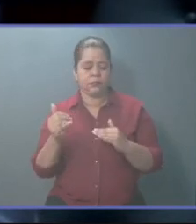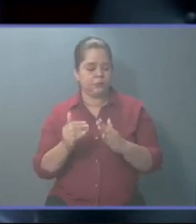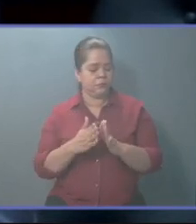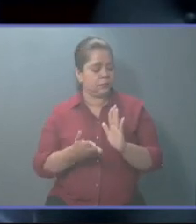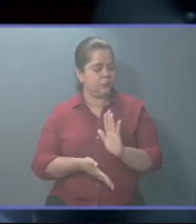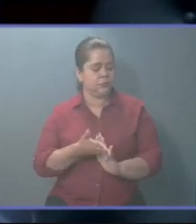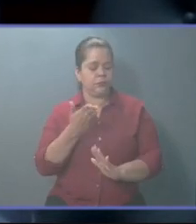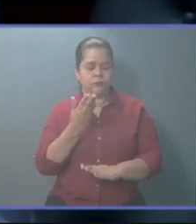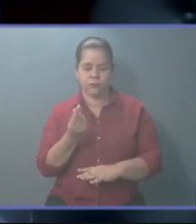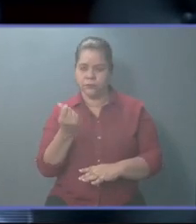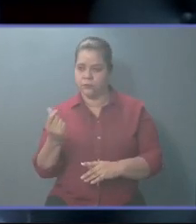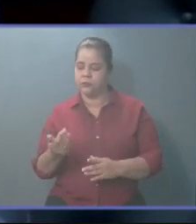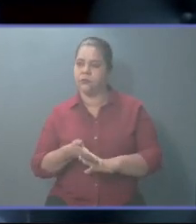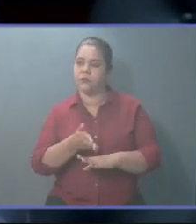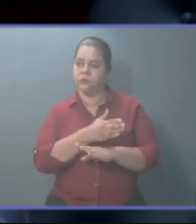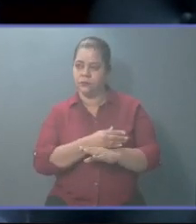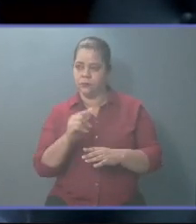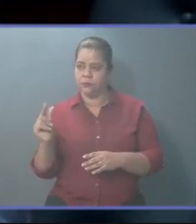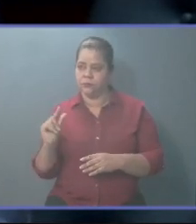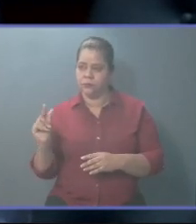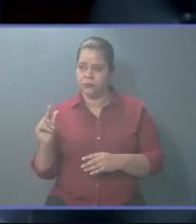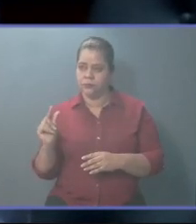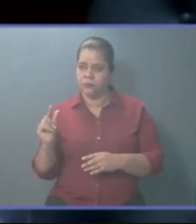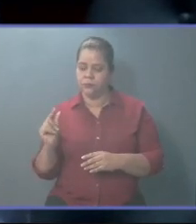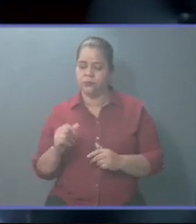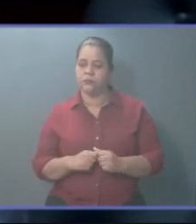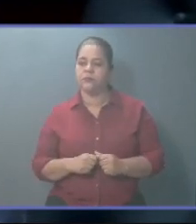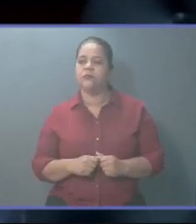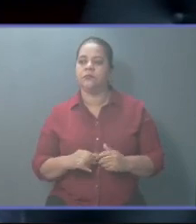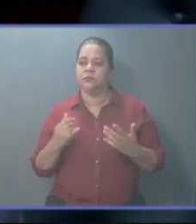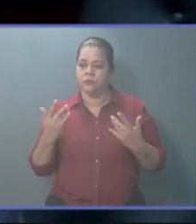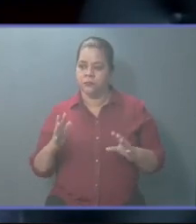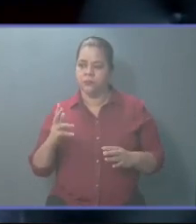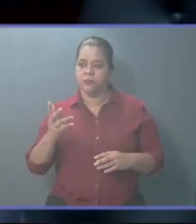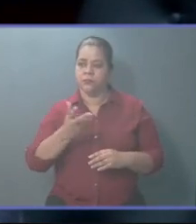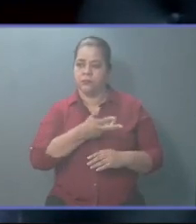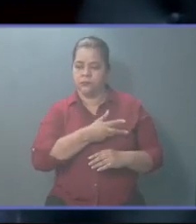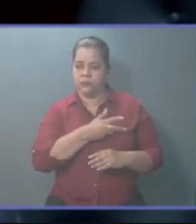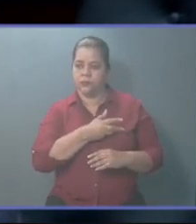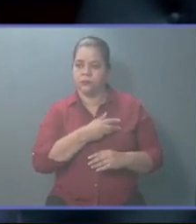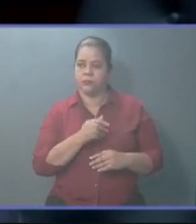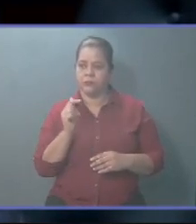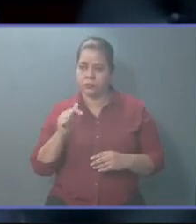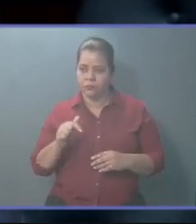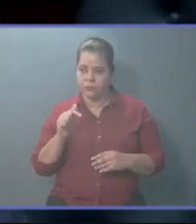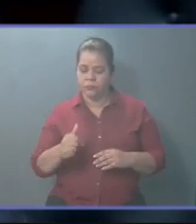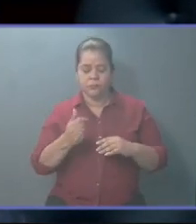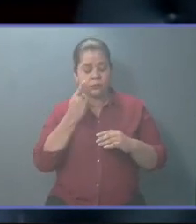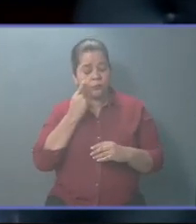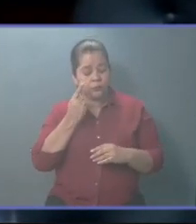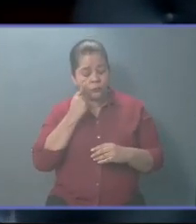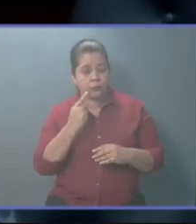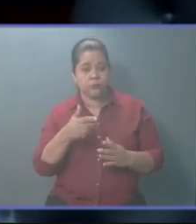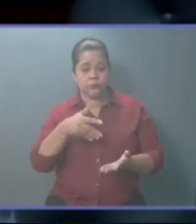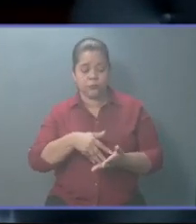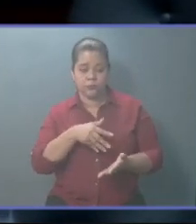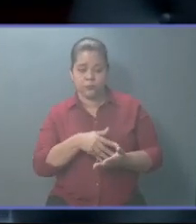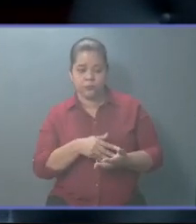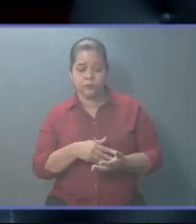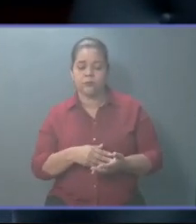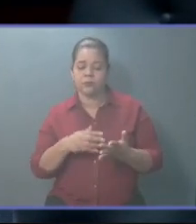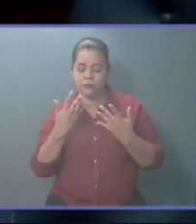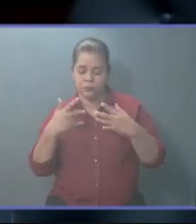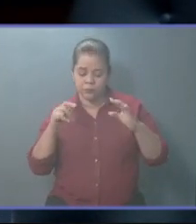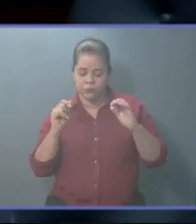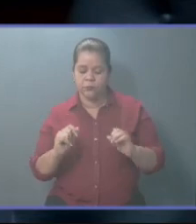estado autorizando. Hemos estado detrás de que el pueblo, no la Asamblea particularmente, pero que el pueblo